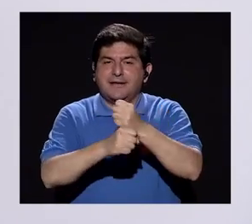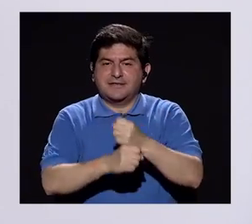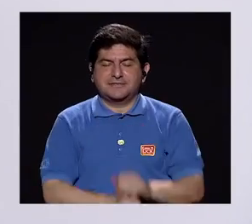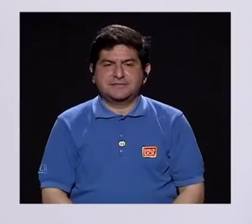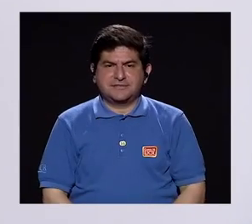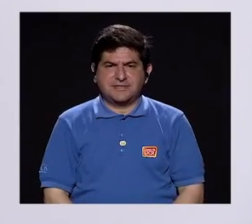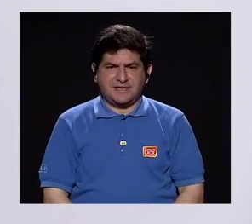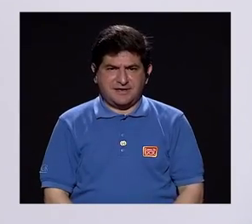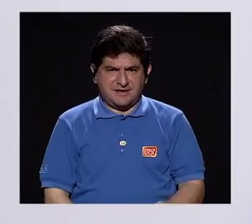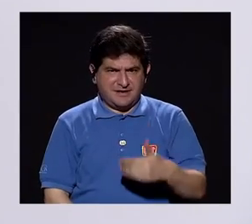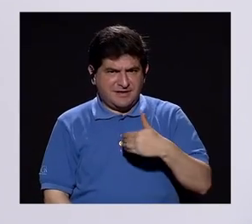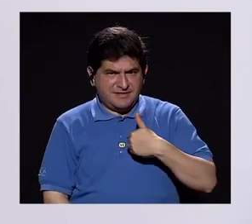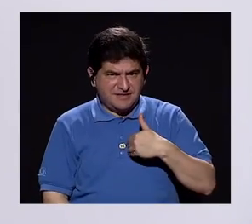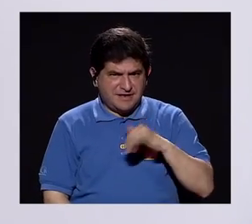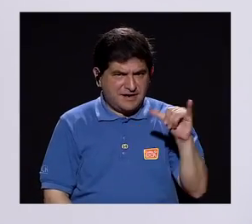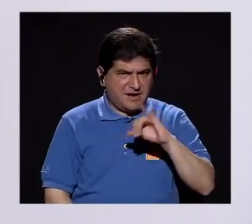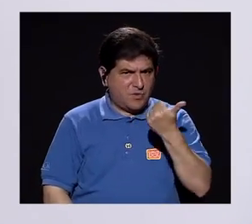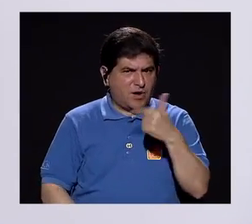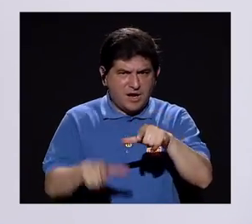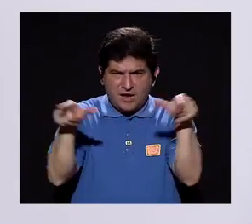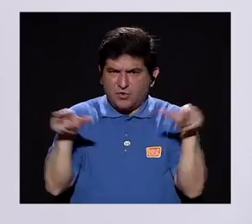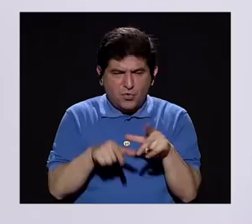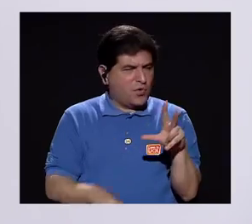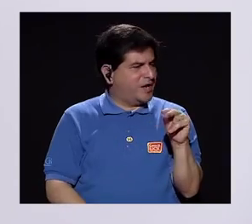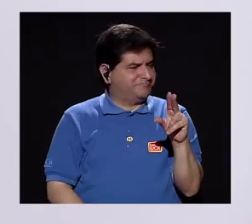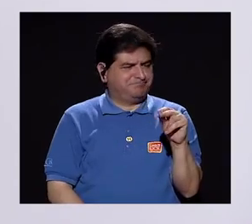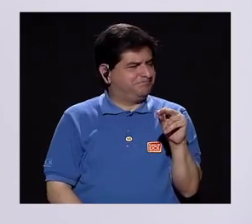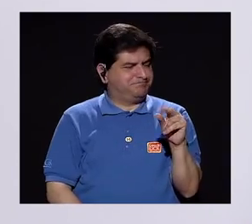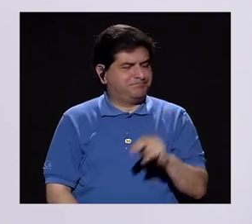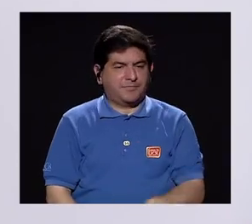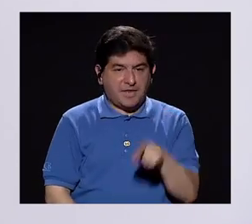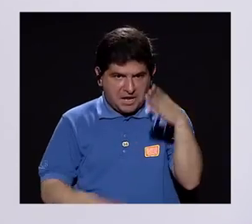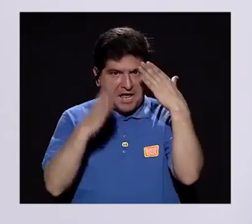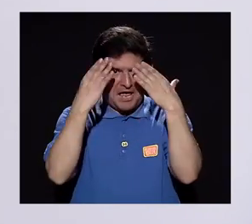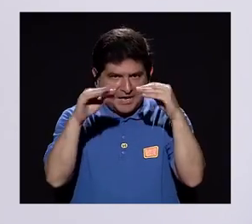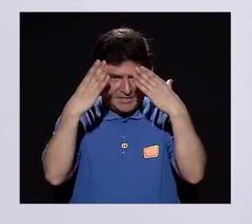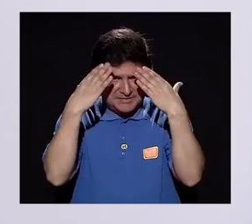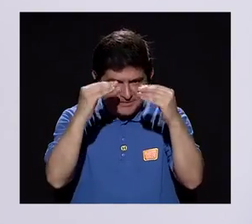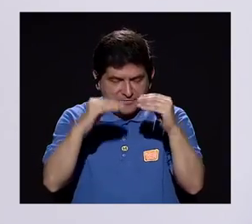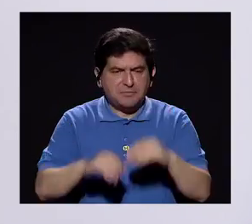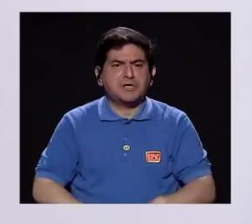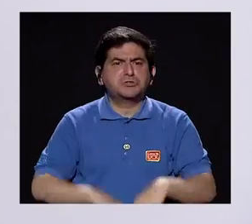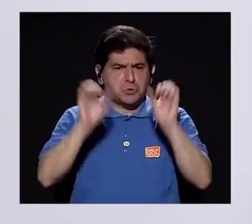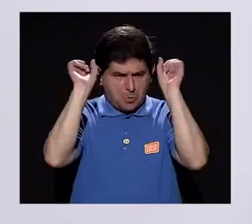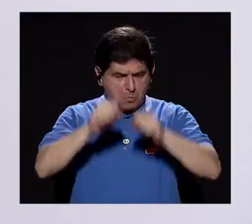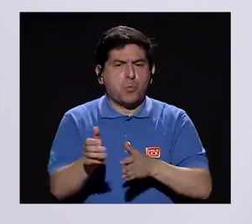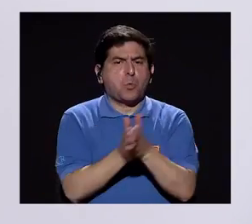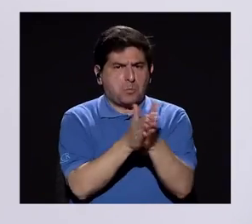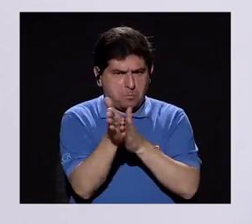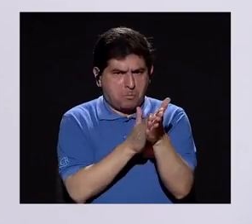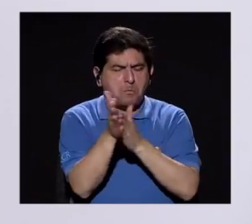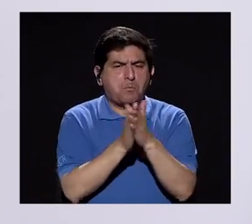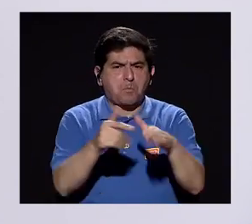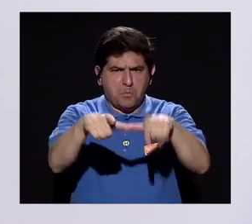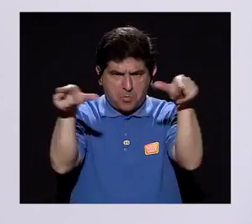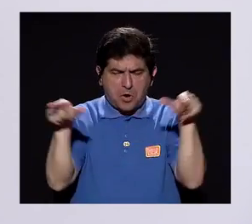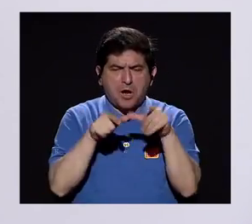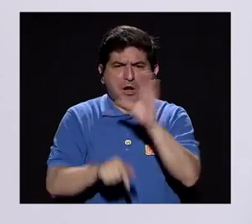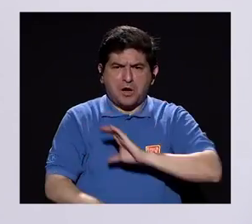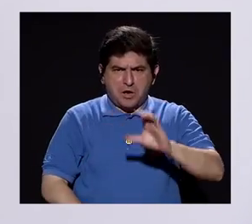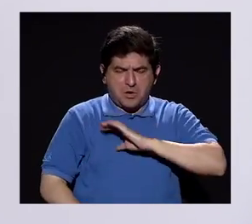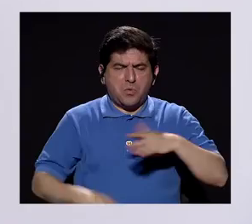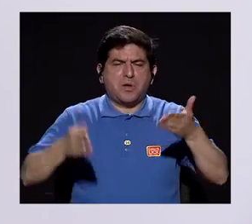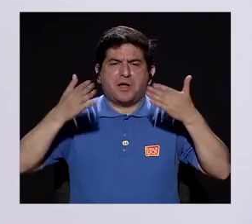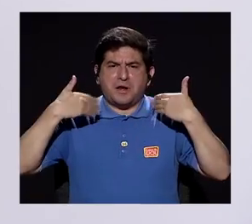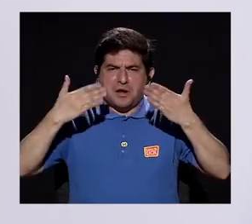realizamos y no están disponibles como en otras latitudes verdad entonces creo que esa información puede ser totalmente aprovechable en zonas